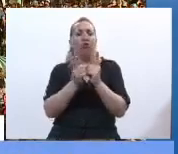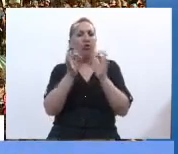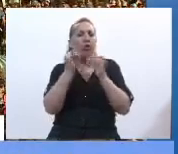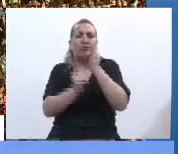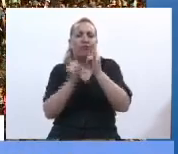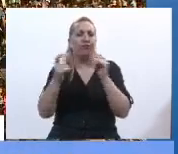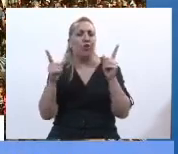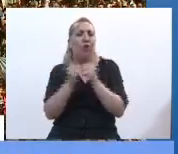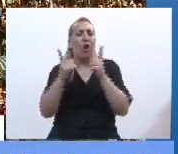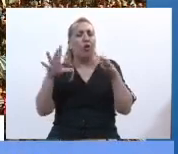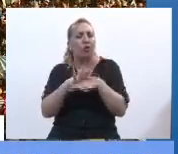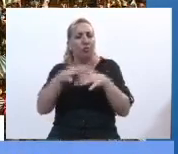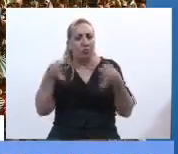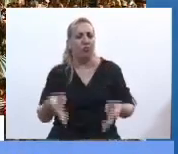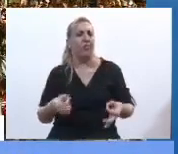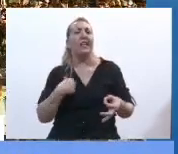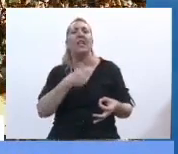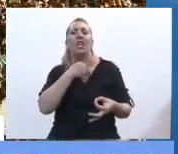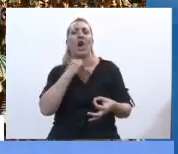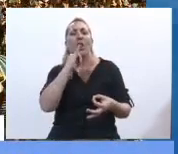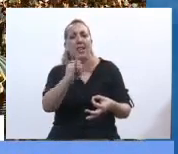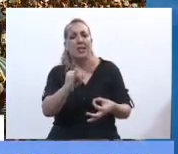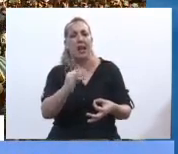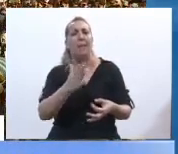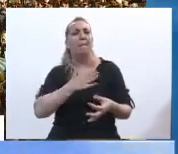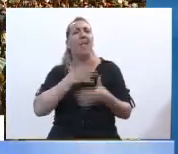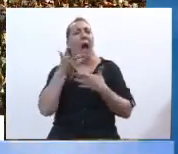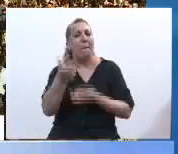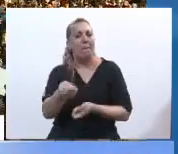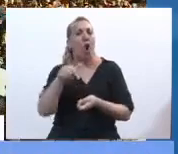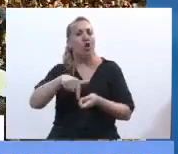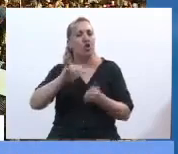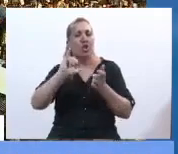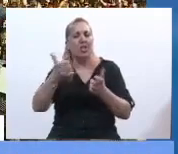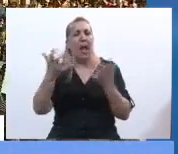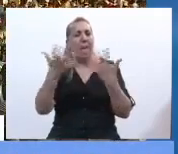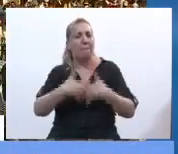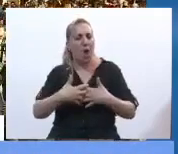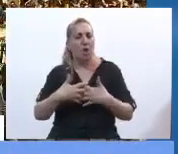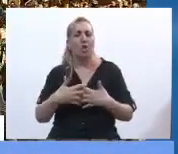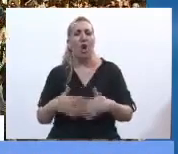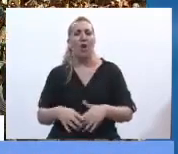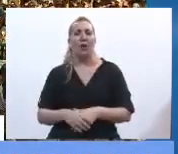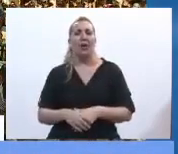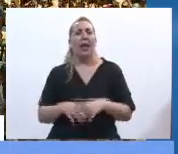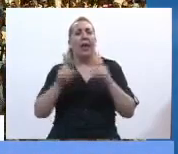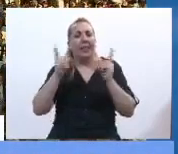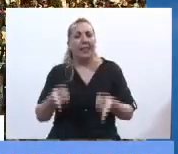presidente, quiero manifestar mi apoyo a este proyecto, a esta media sanción, también